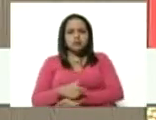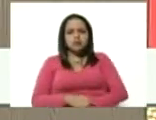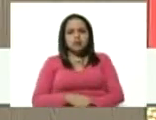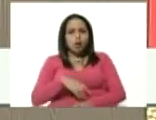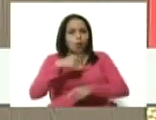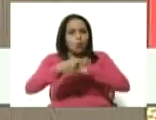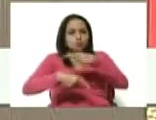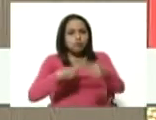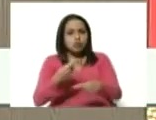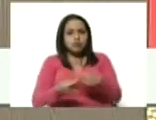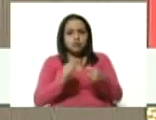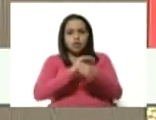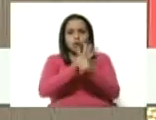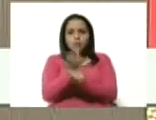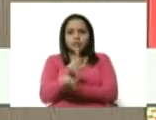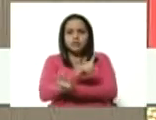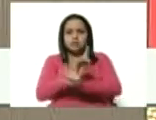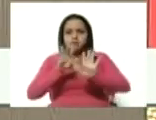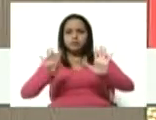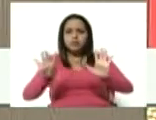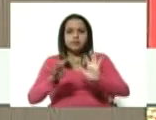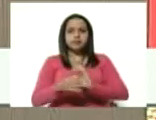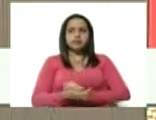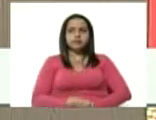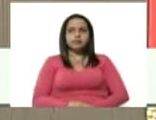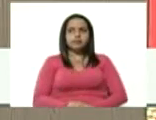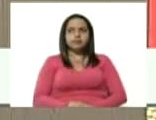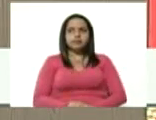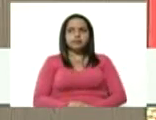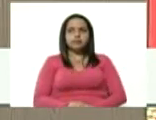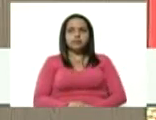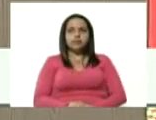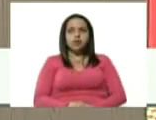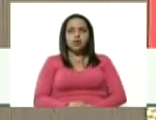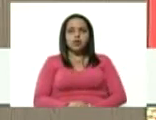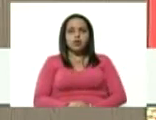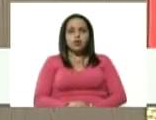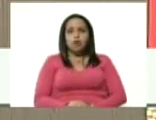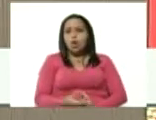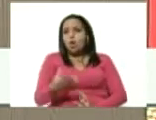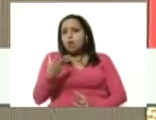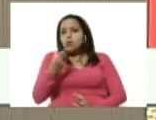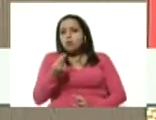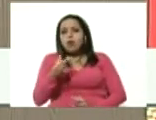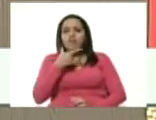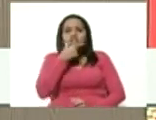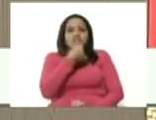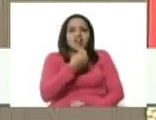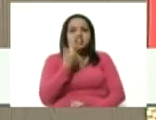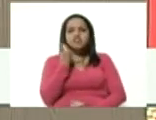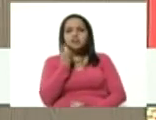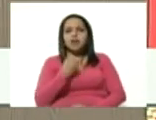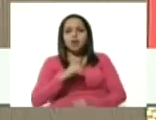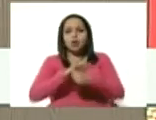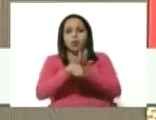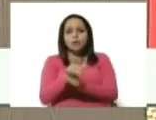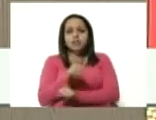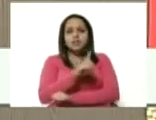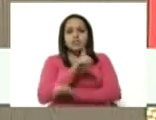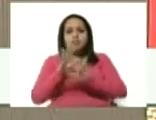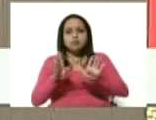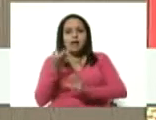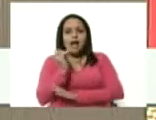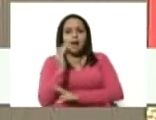víctimas del COVID-19. No es cualquier enfermedad. El COVID-19 es